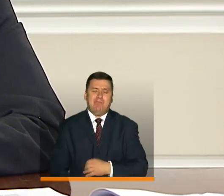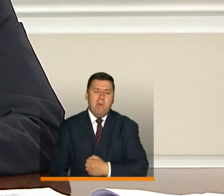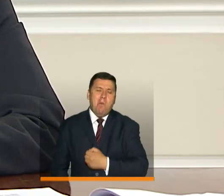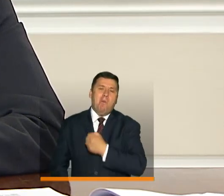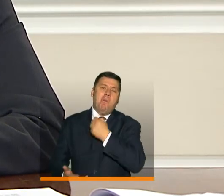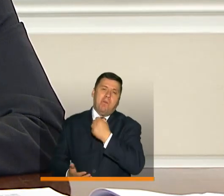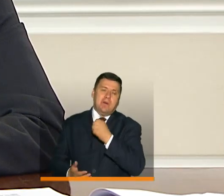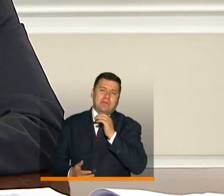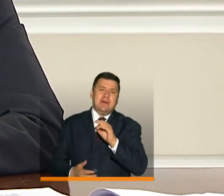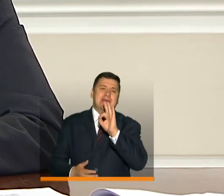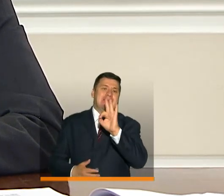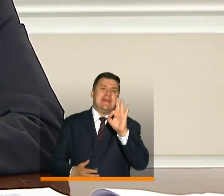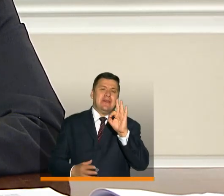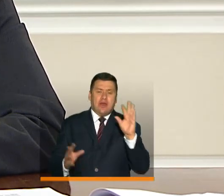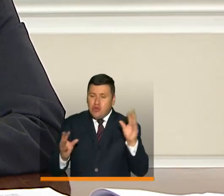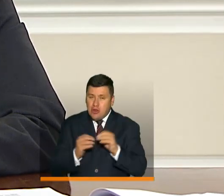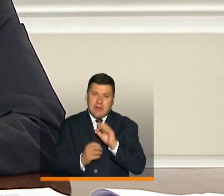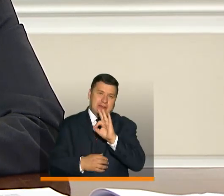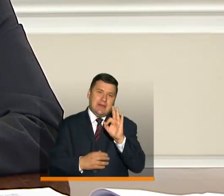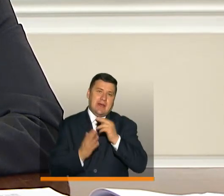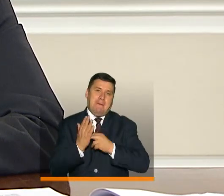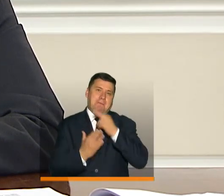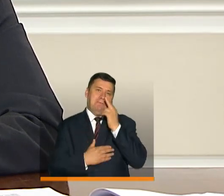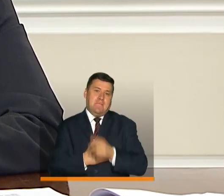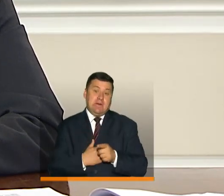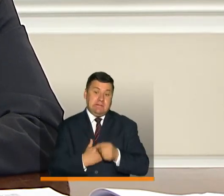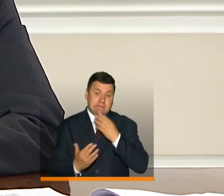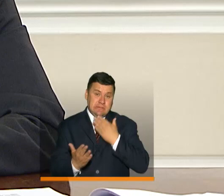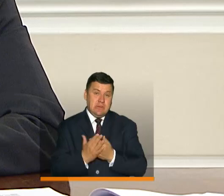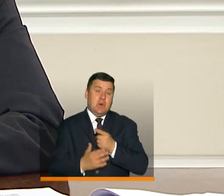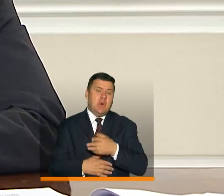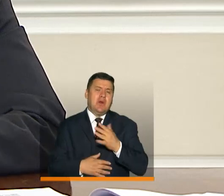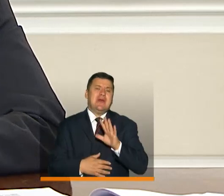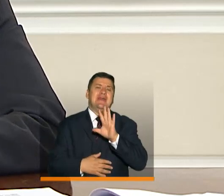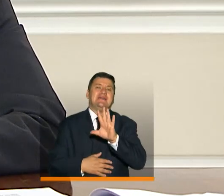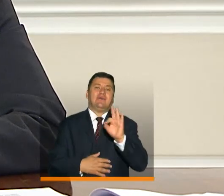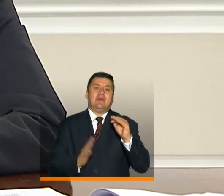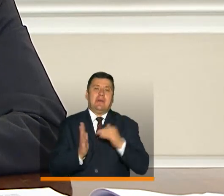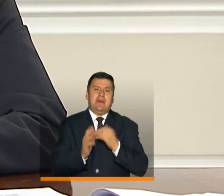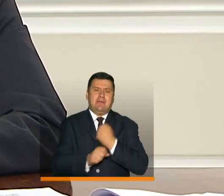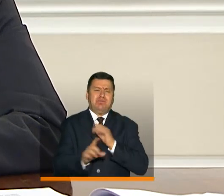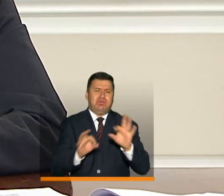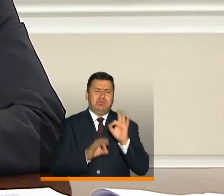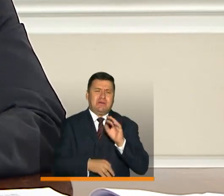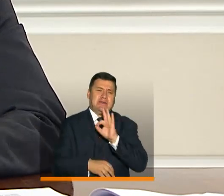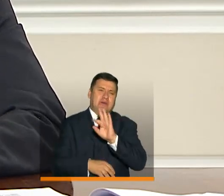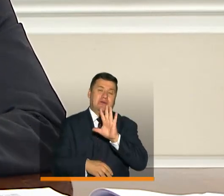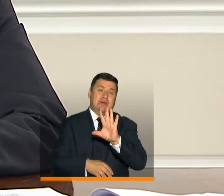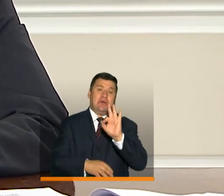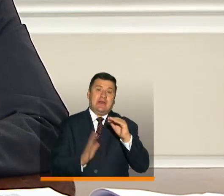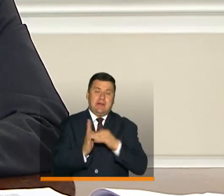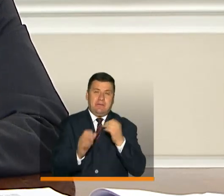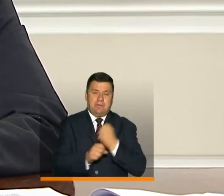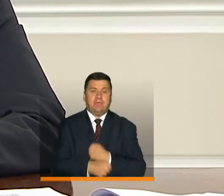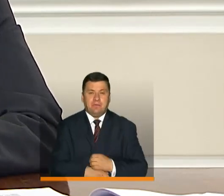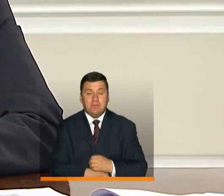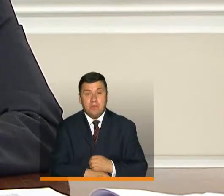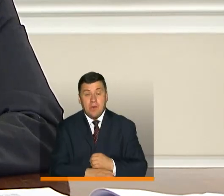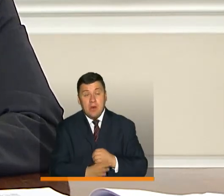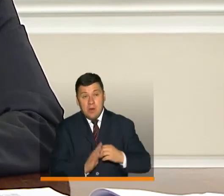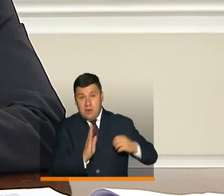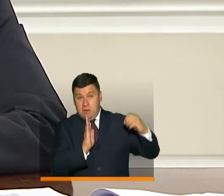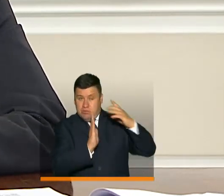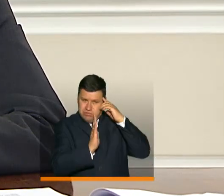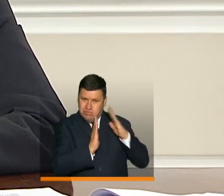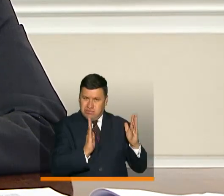Son 33 proyectos que además van a generar más de 53 mil empleos. En el tema de la transición energética,